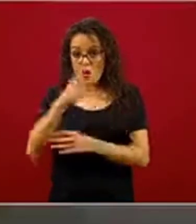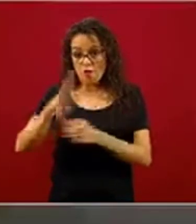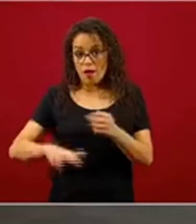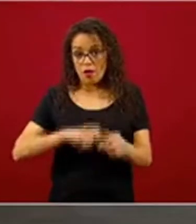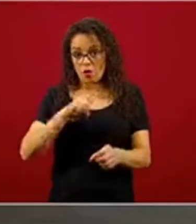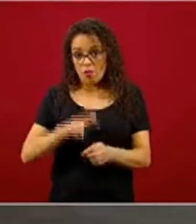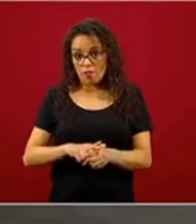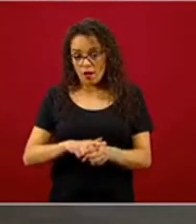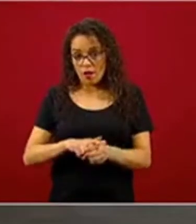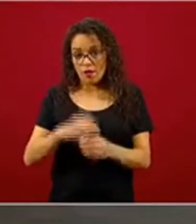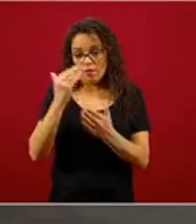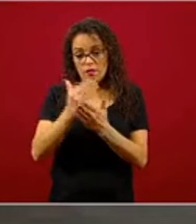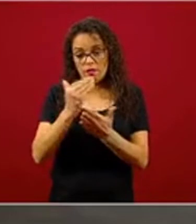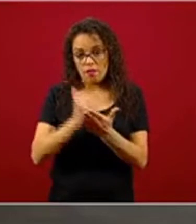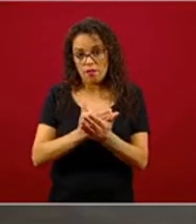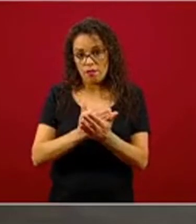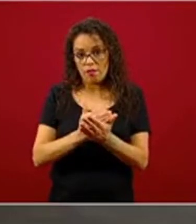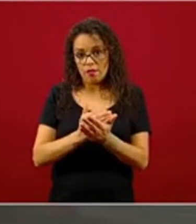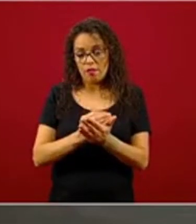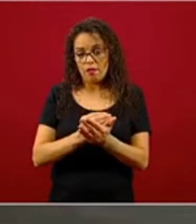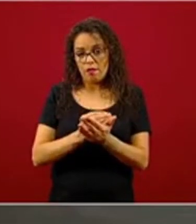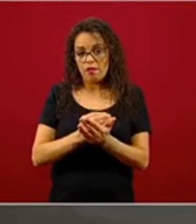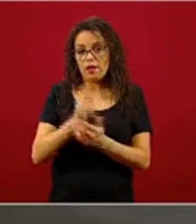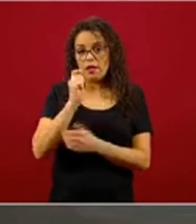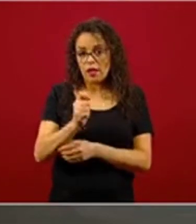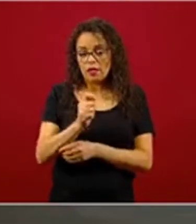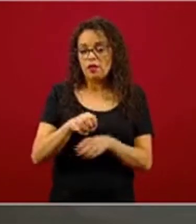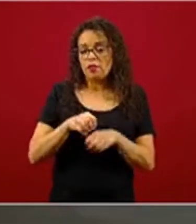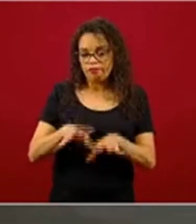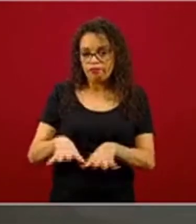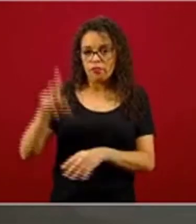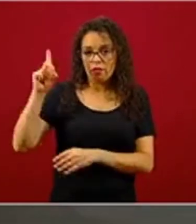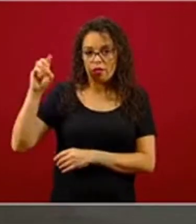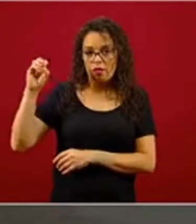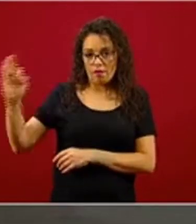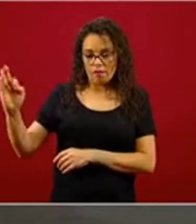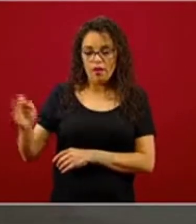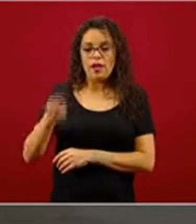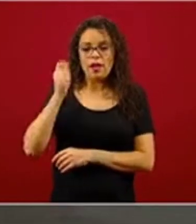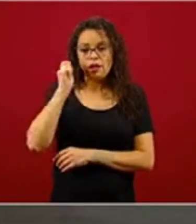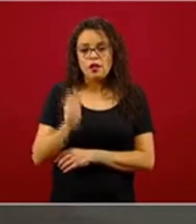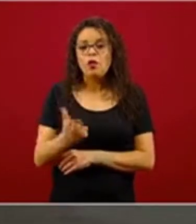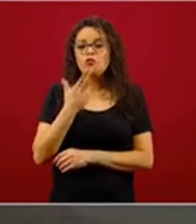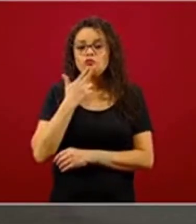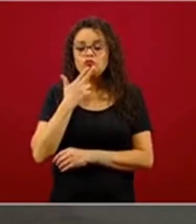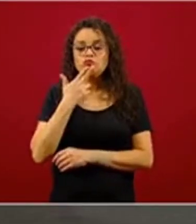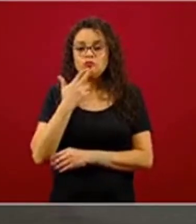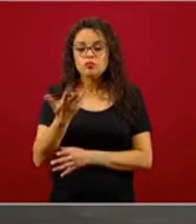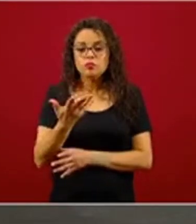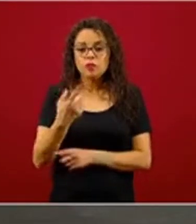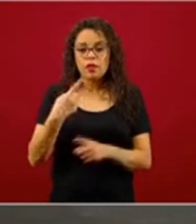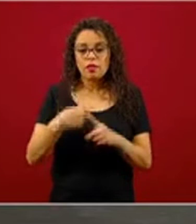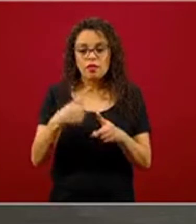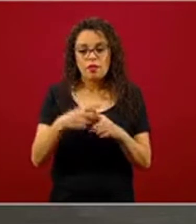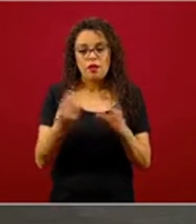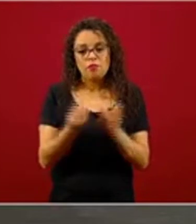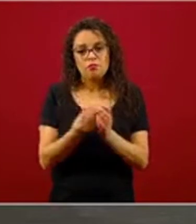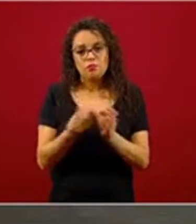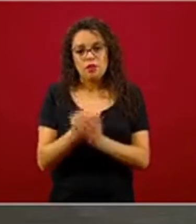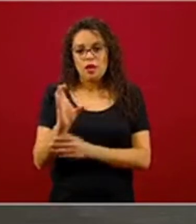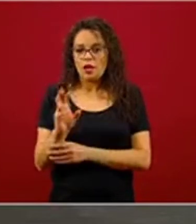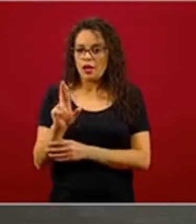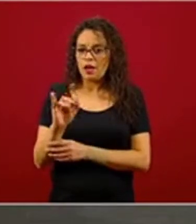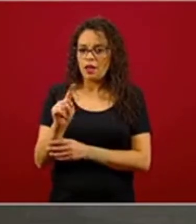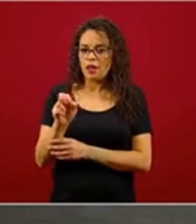Oficial, y los detalles sobre cuáles son los criterios que se usarán para el semáforo. Enseguida el